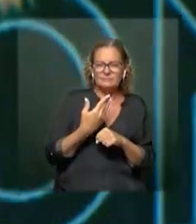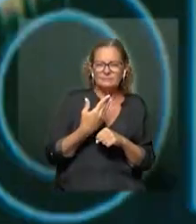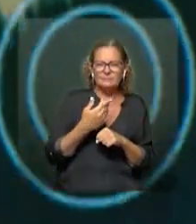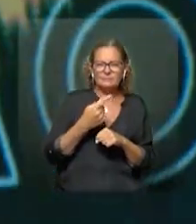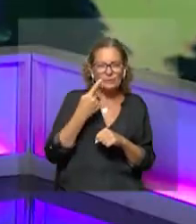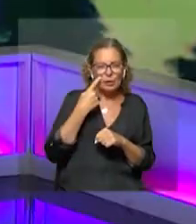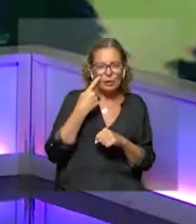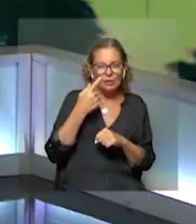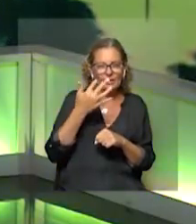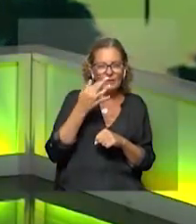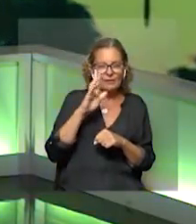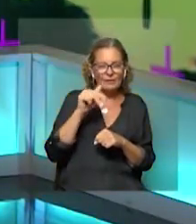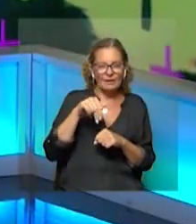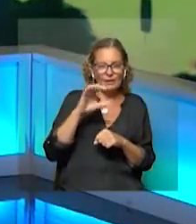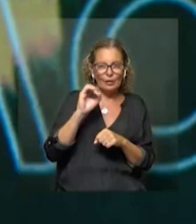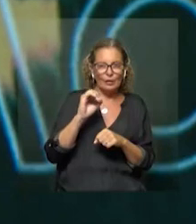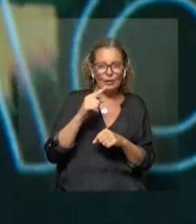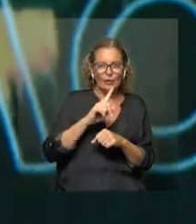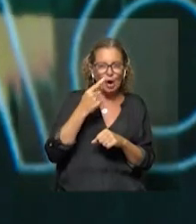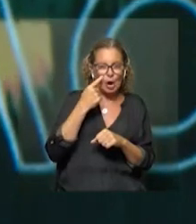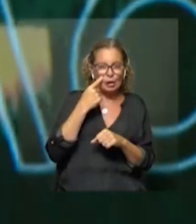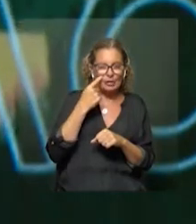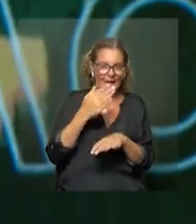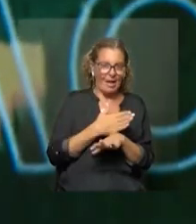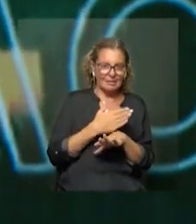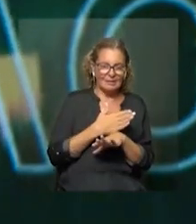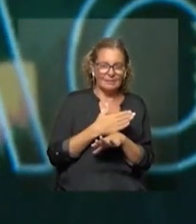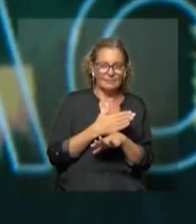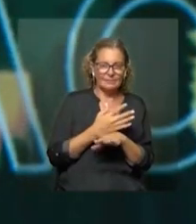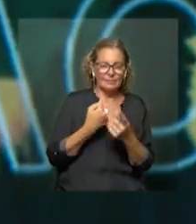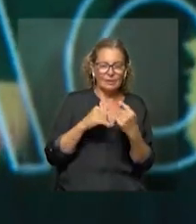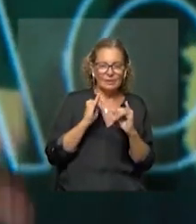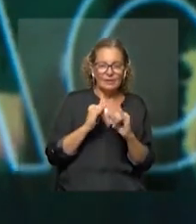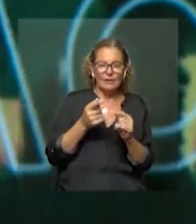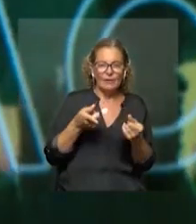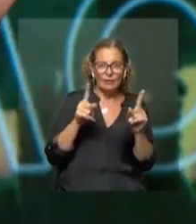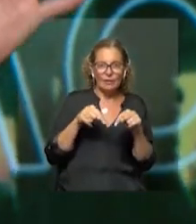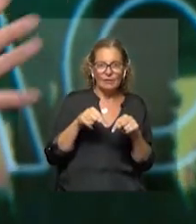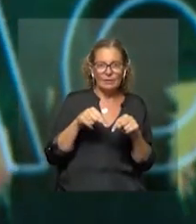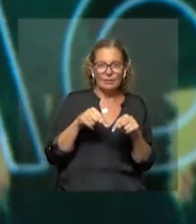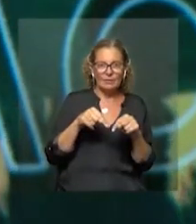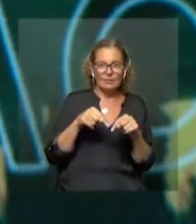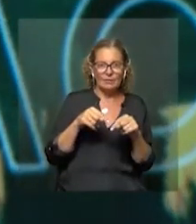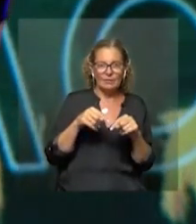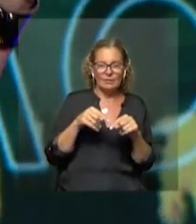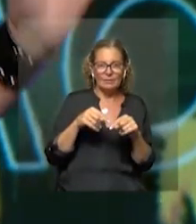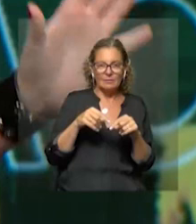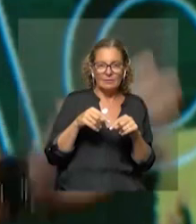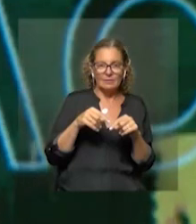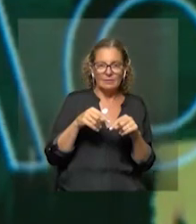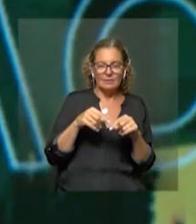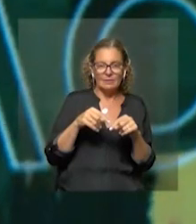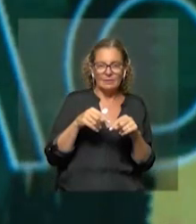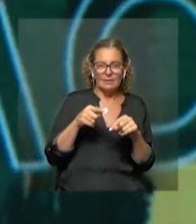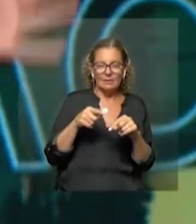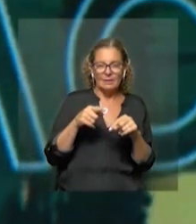ahí conocí a franquito que no lo conoció todavía pero sí volví como medio en un cumple